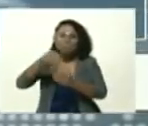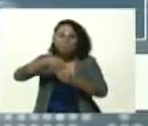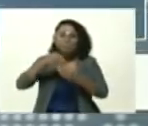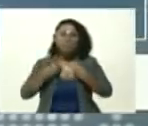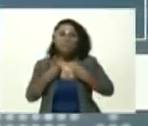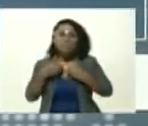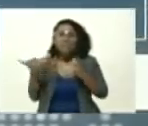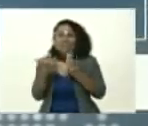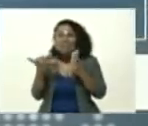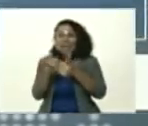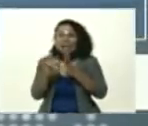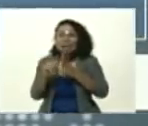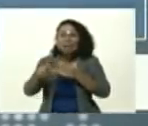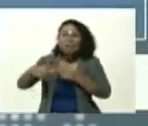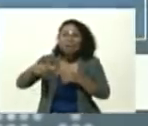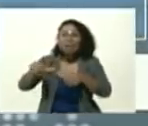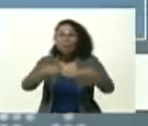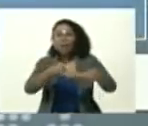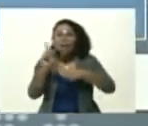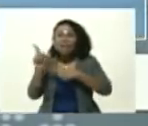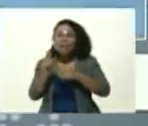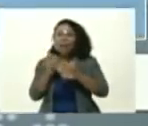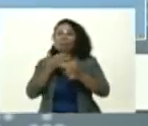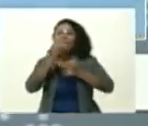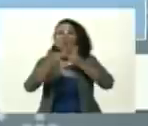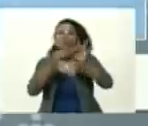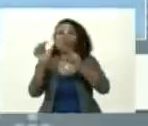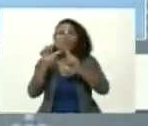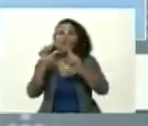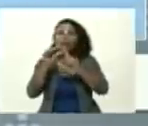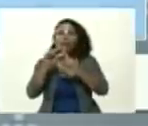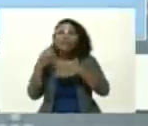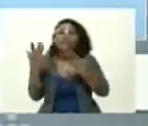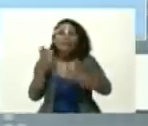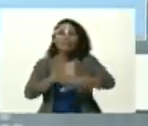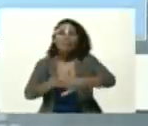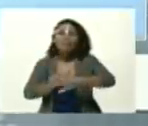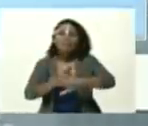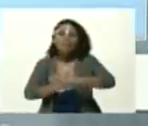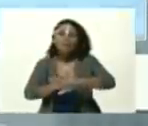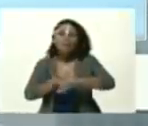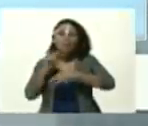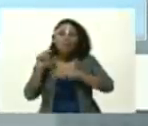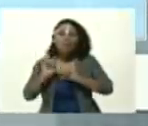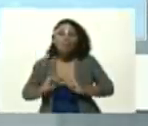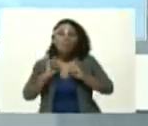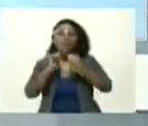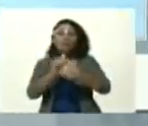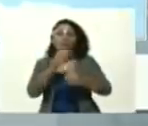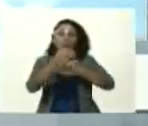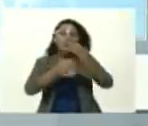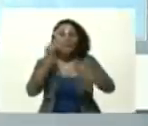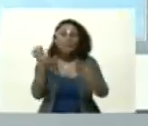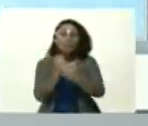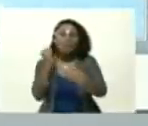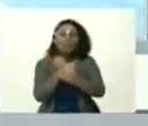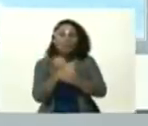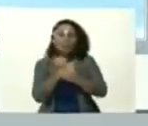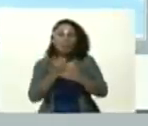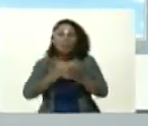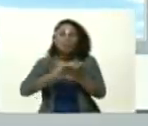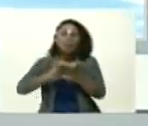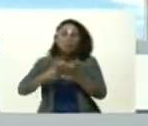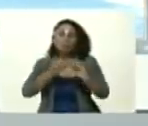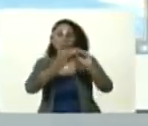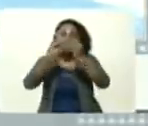cerquita de la zona perimetral, que ella describa con sus palabras qué ha ocurrido desde que comenzamos a hacer los trabajos de recuperación